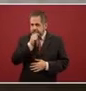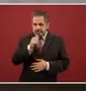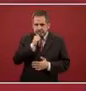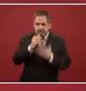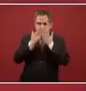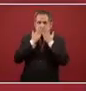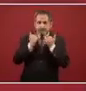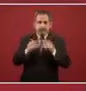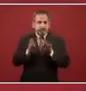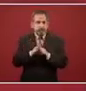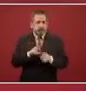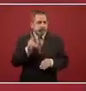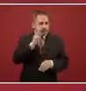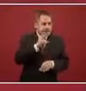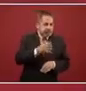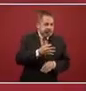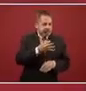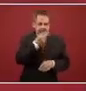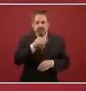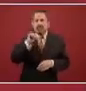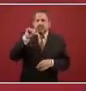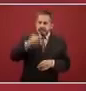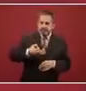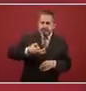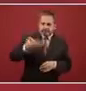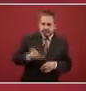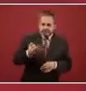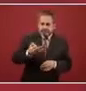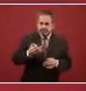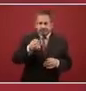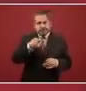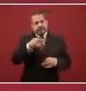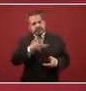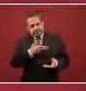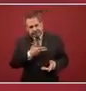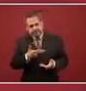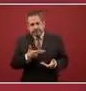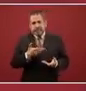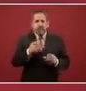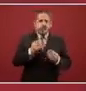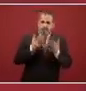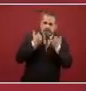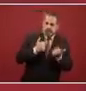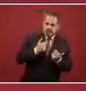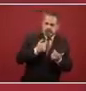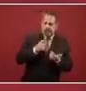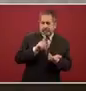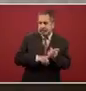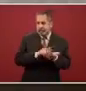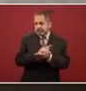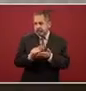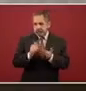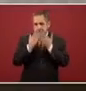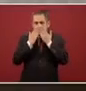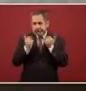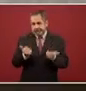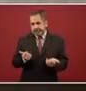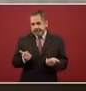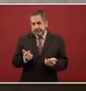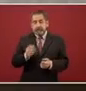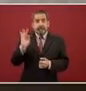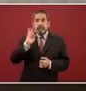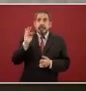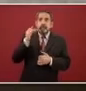prueba rápida con suficiente utilidad para ser considerada en ya su operación real. Si en algún momento